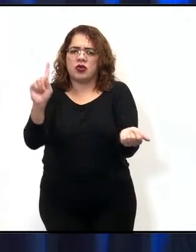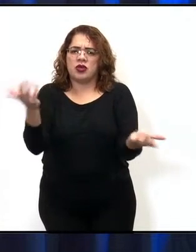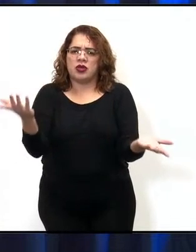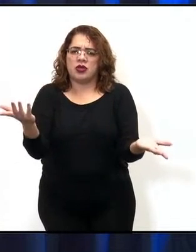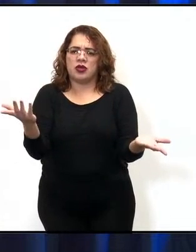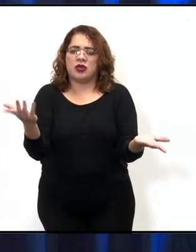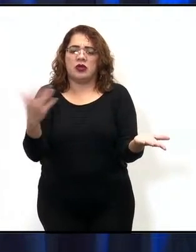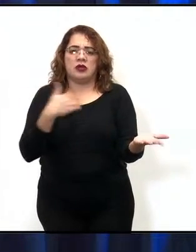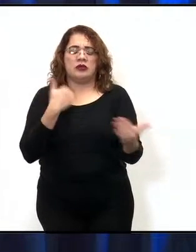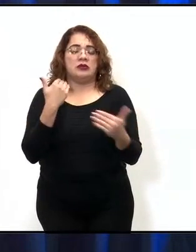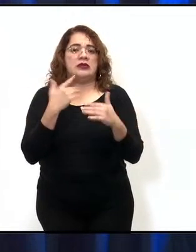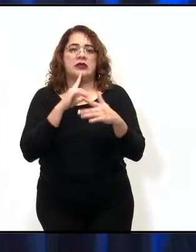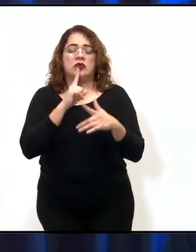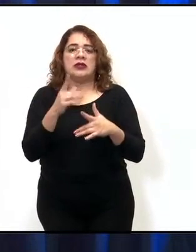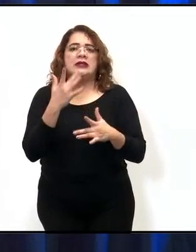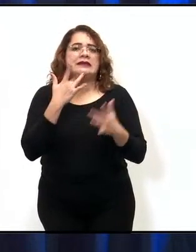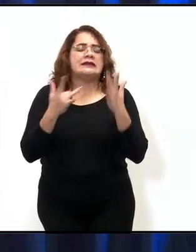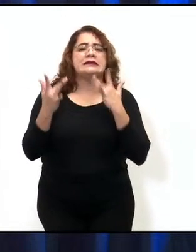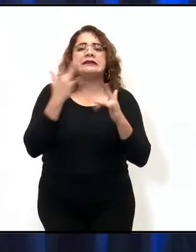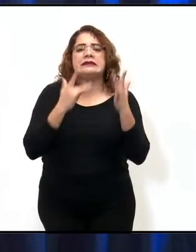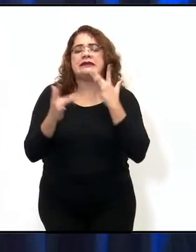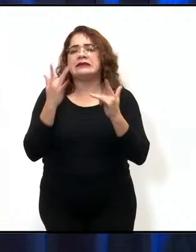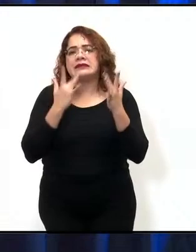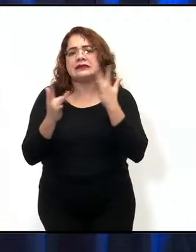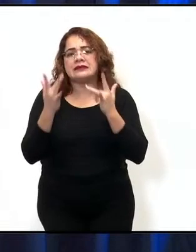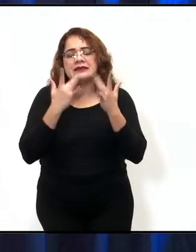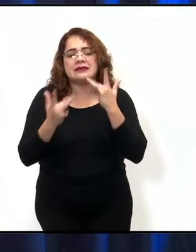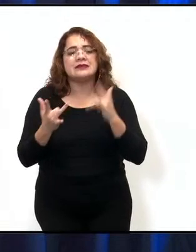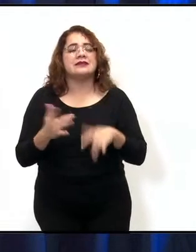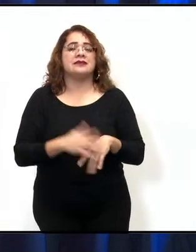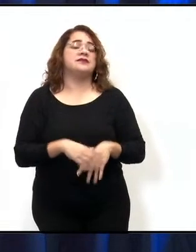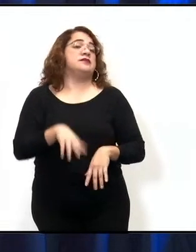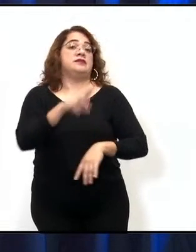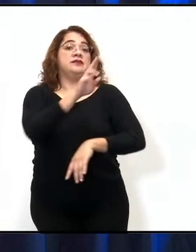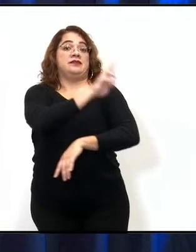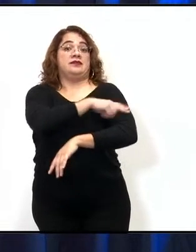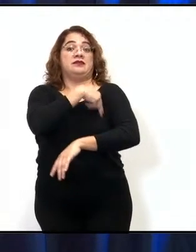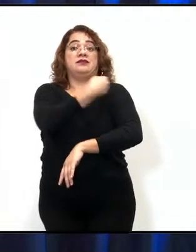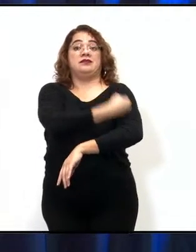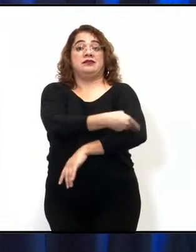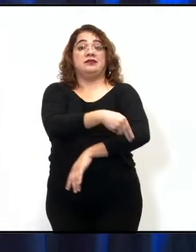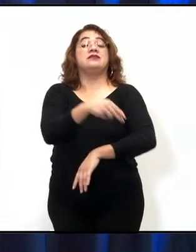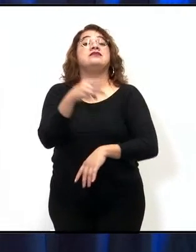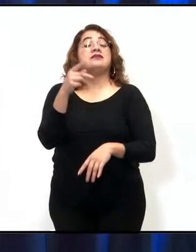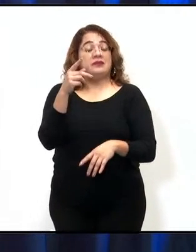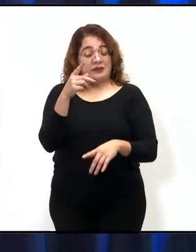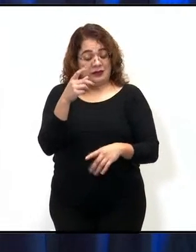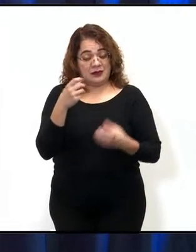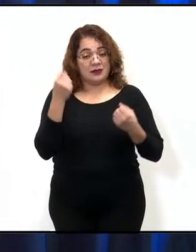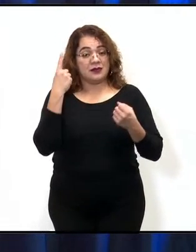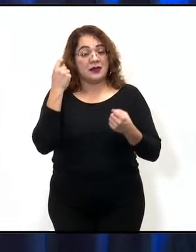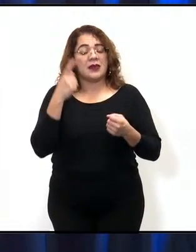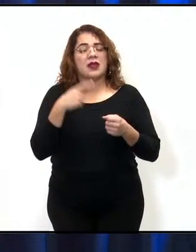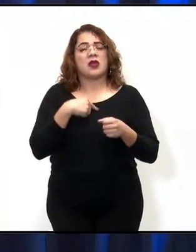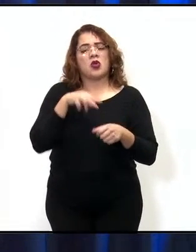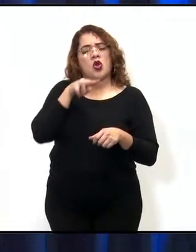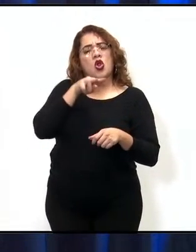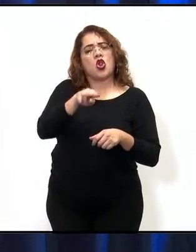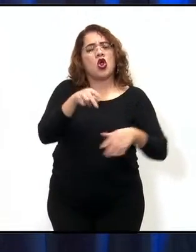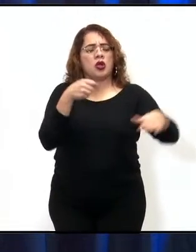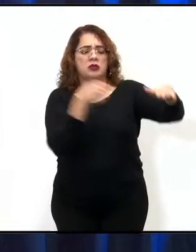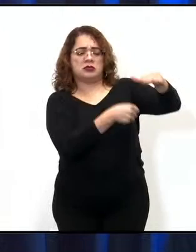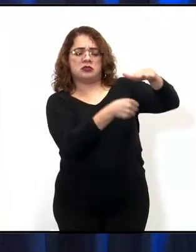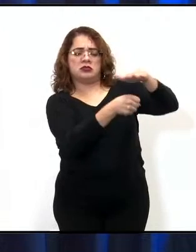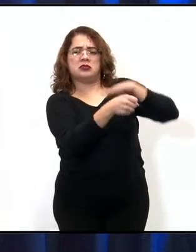por grupo de edad. Son los casos hospitalizados de residentes de Long Beach por grupo de edad. Como